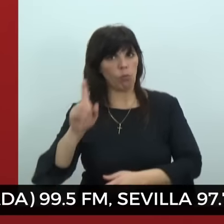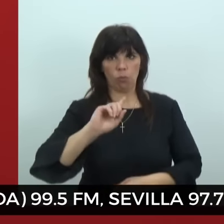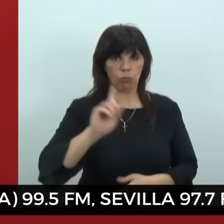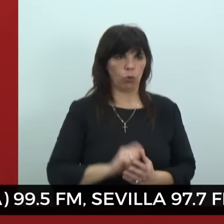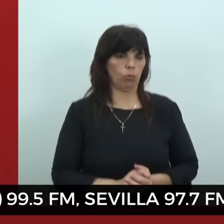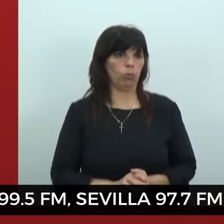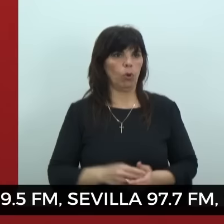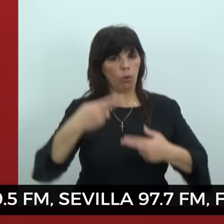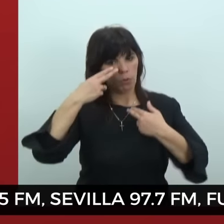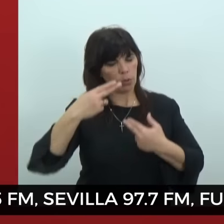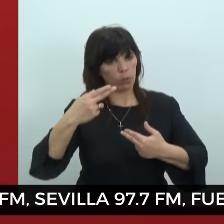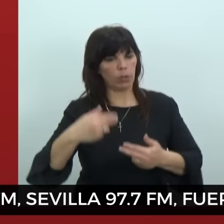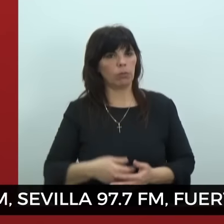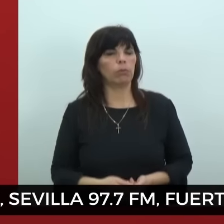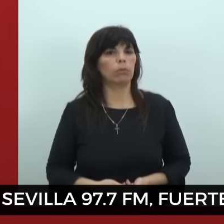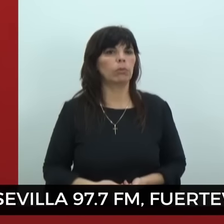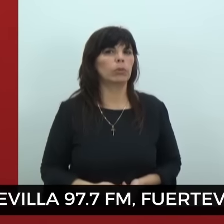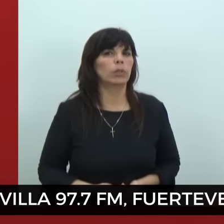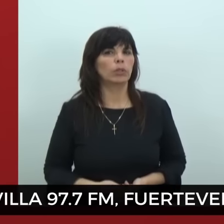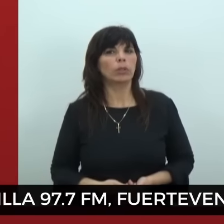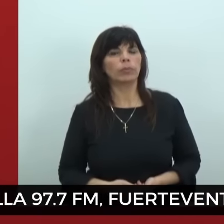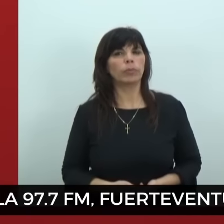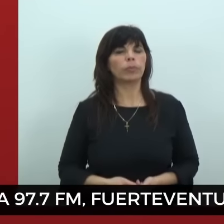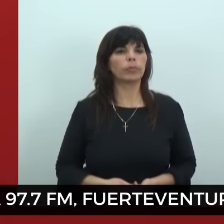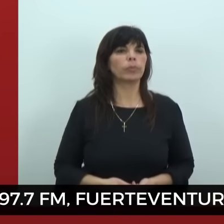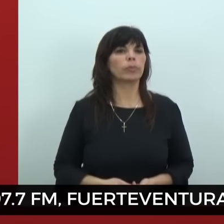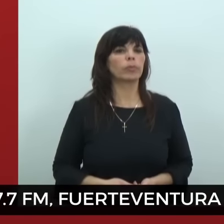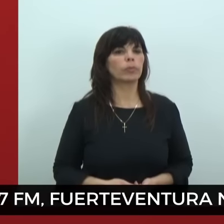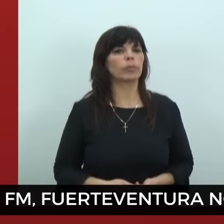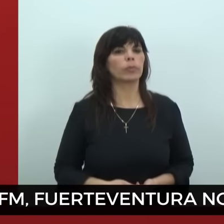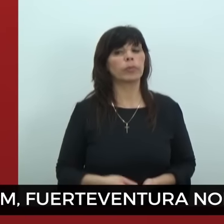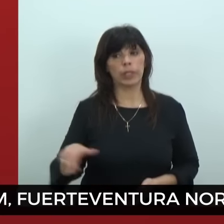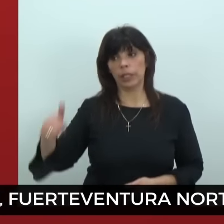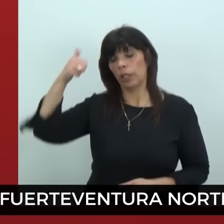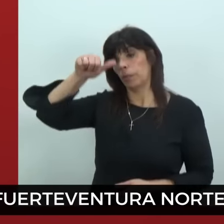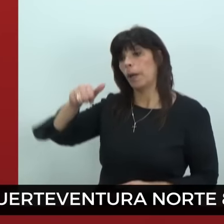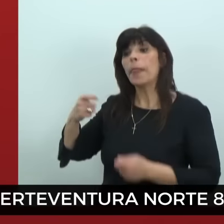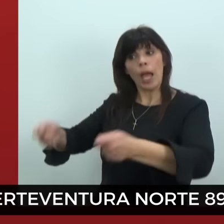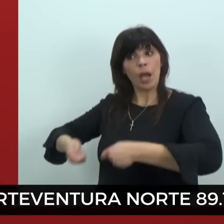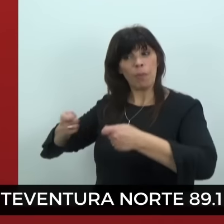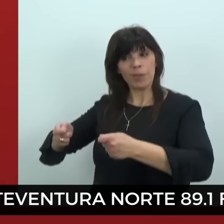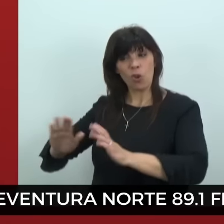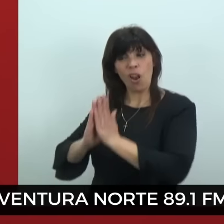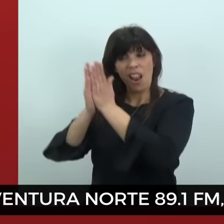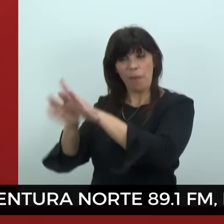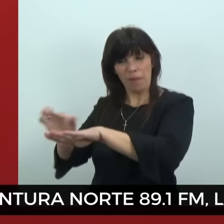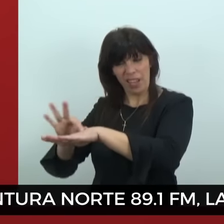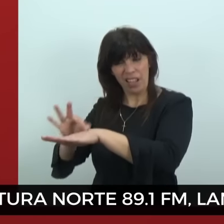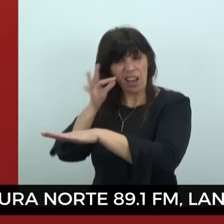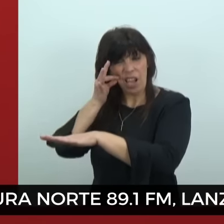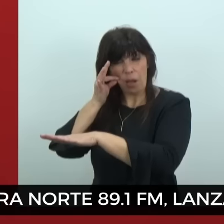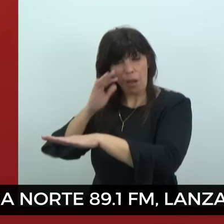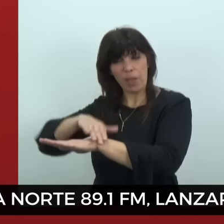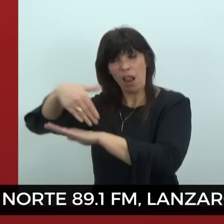Es algo de respeto que le tengo. Cuando el hermano me dijo, pastor, ¿le puedo renovar la Biblia? Digo, sí,